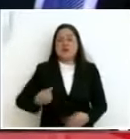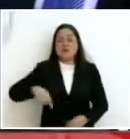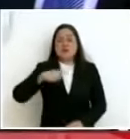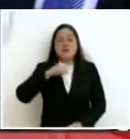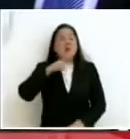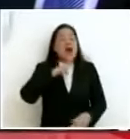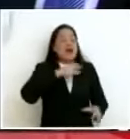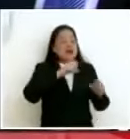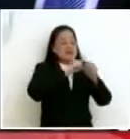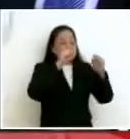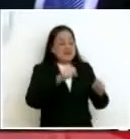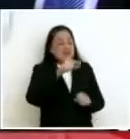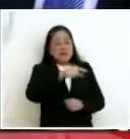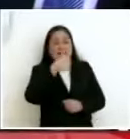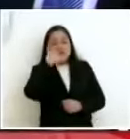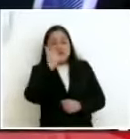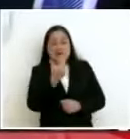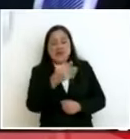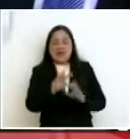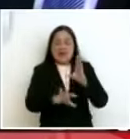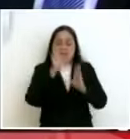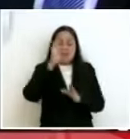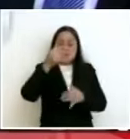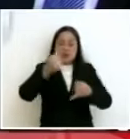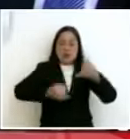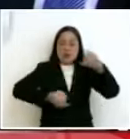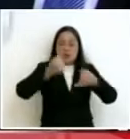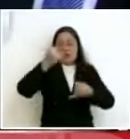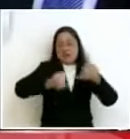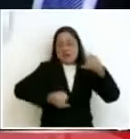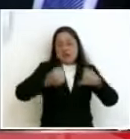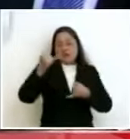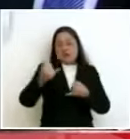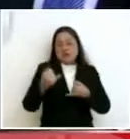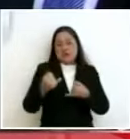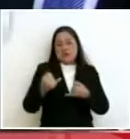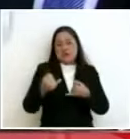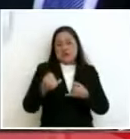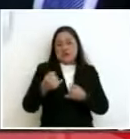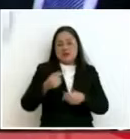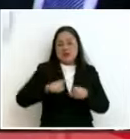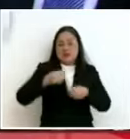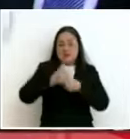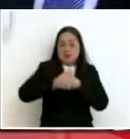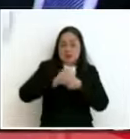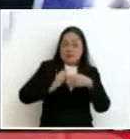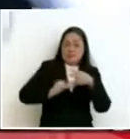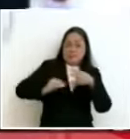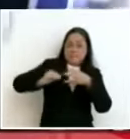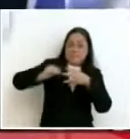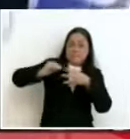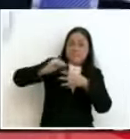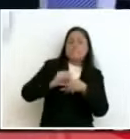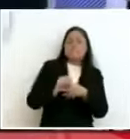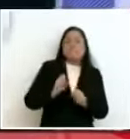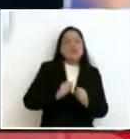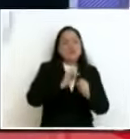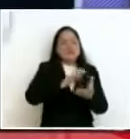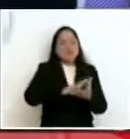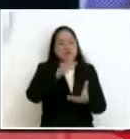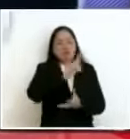un sistema que busca elegir jueces de forma meritocrática, como en la mayoría de